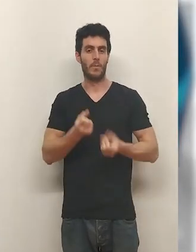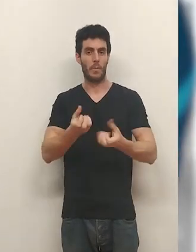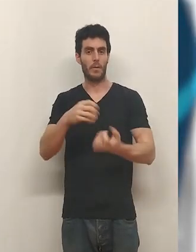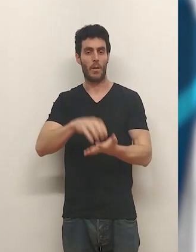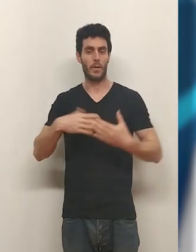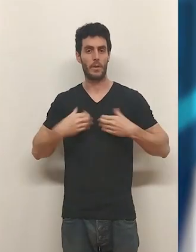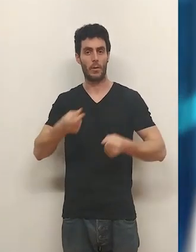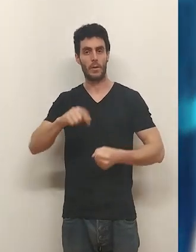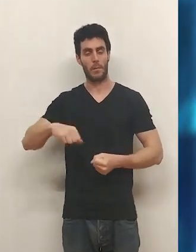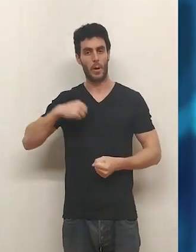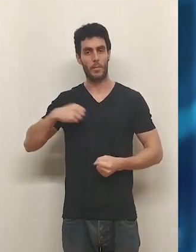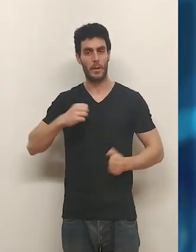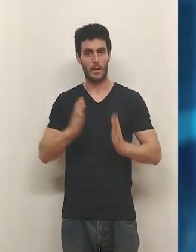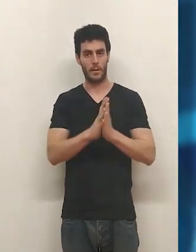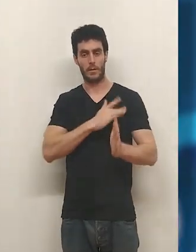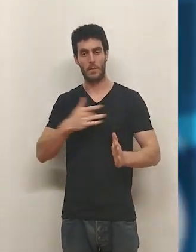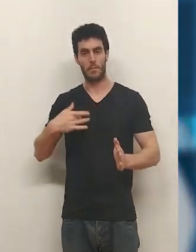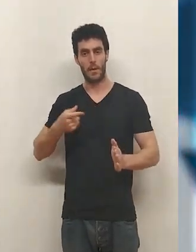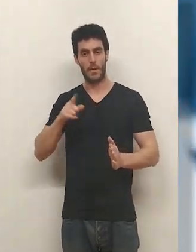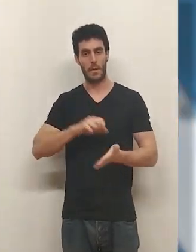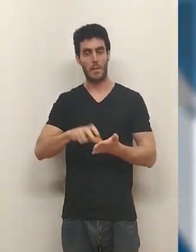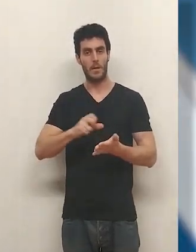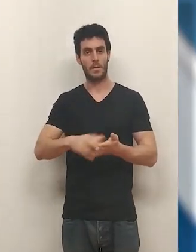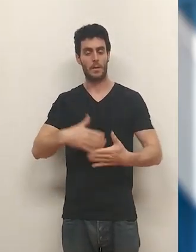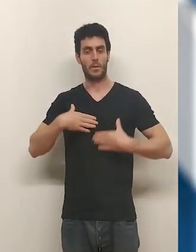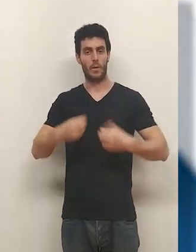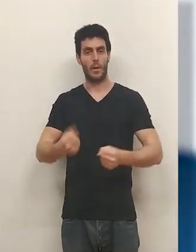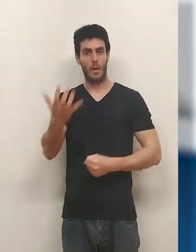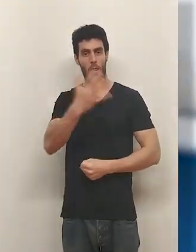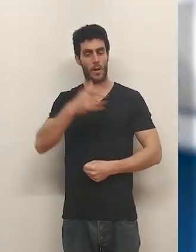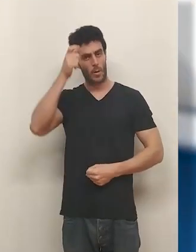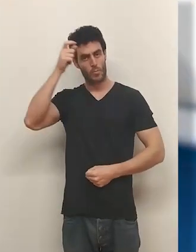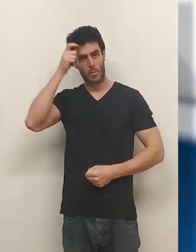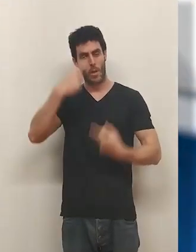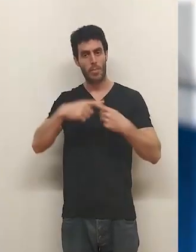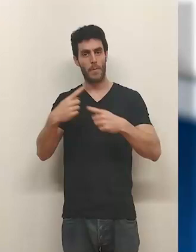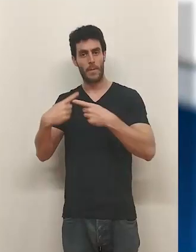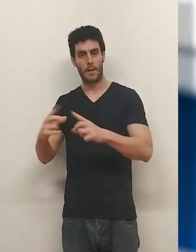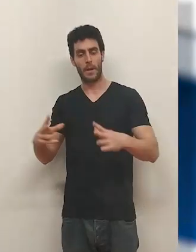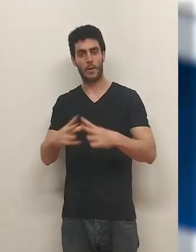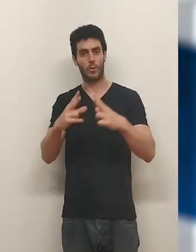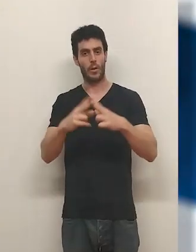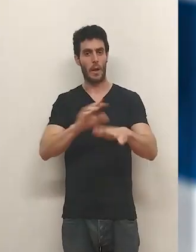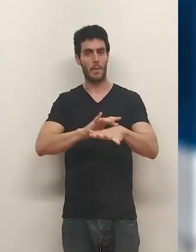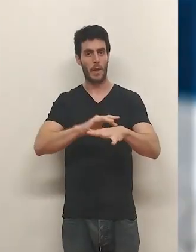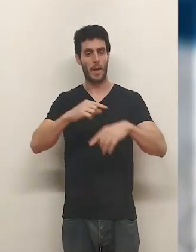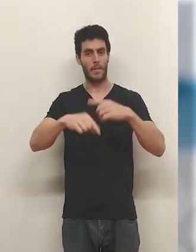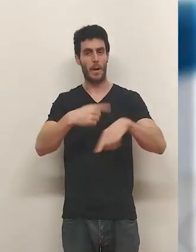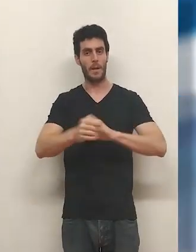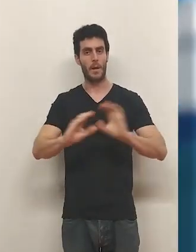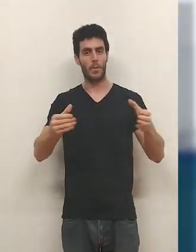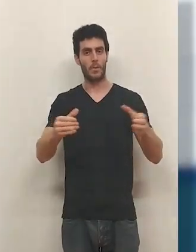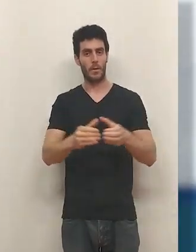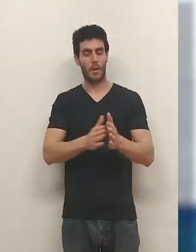de salud y en el Hospital San Pedro, y con paseos saludables en cinco localidades. La Sociedad de Medicina de Familia y